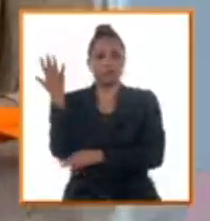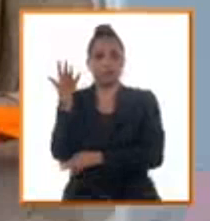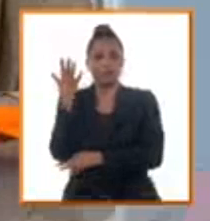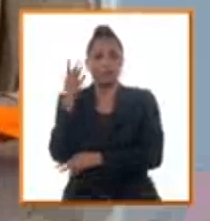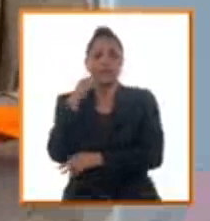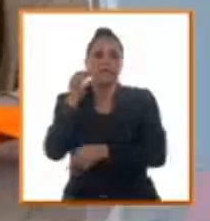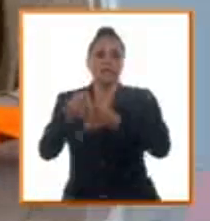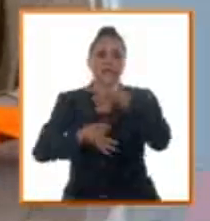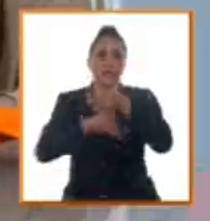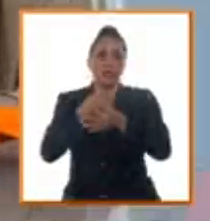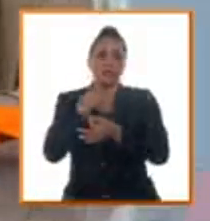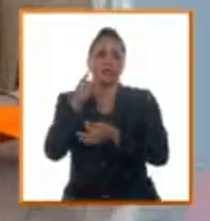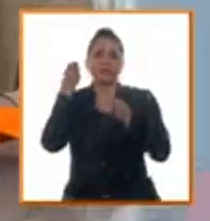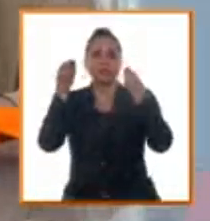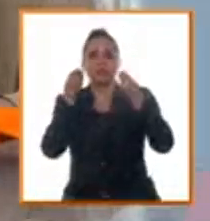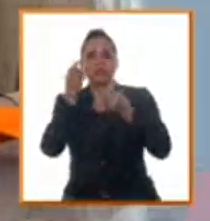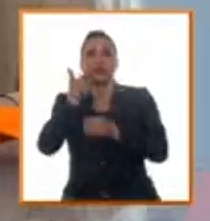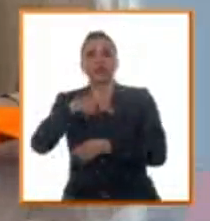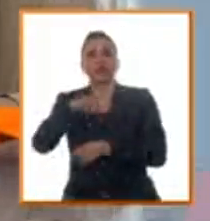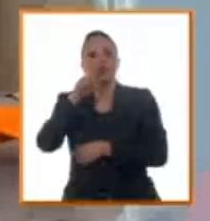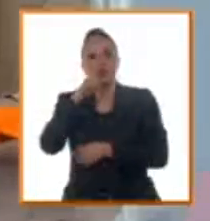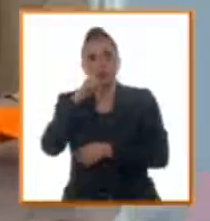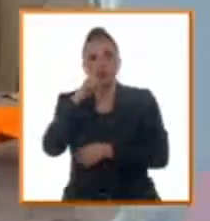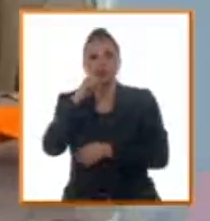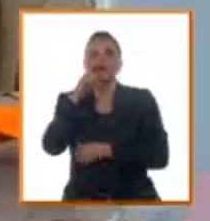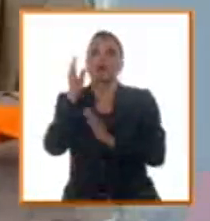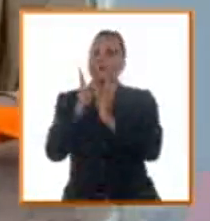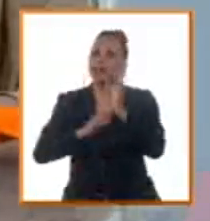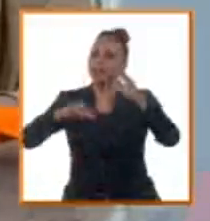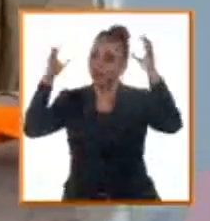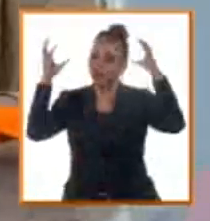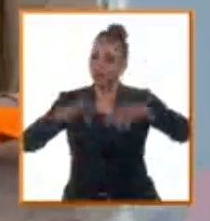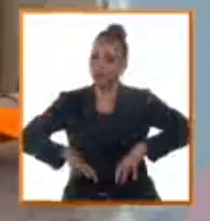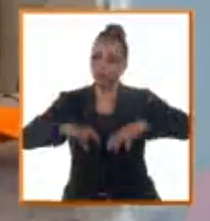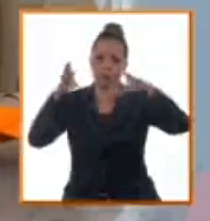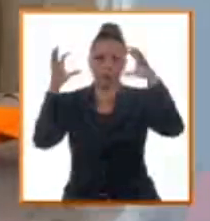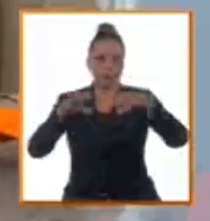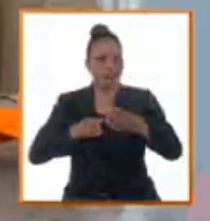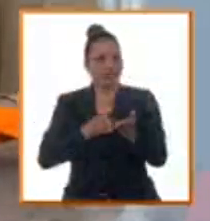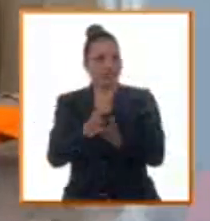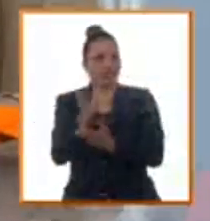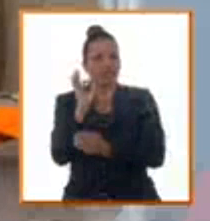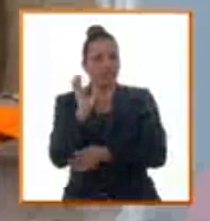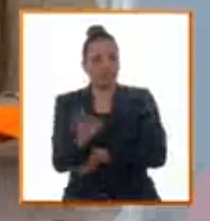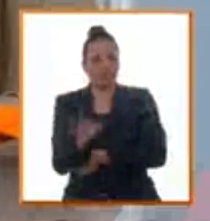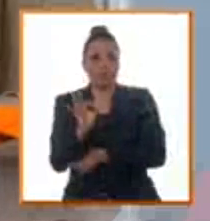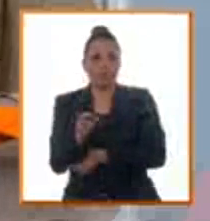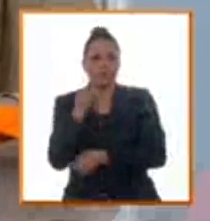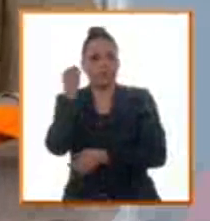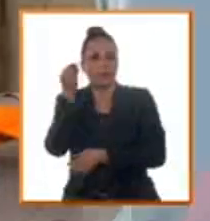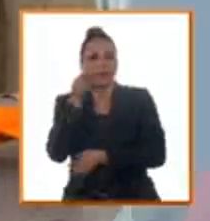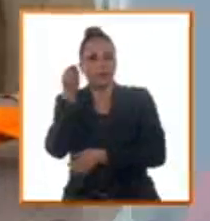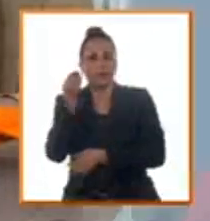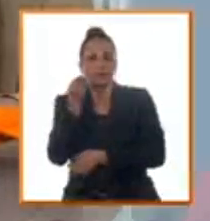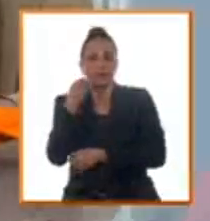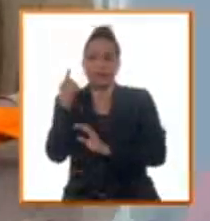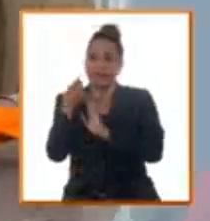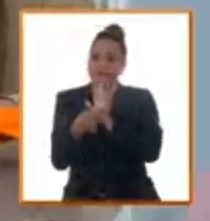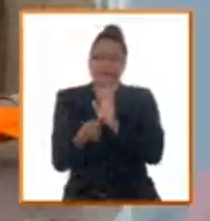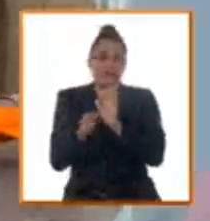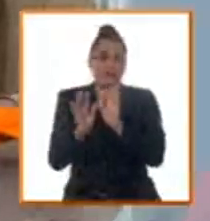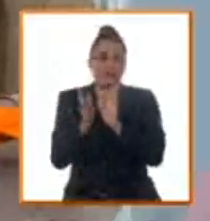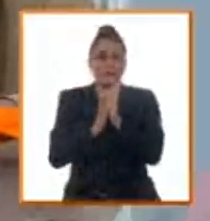indican que junio va a ser un junio lluvioso. Va a seguir lloviendo. Por lo tanto, debe continuar lloviendo. Es característico